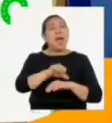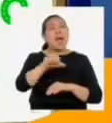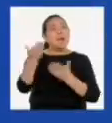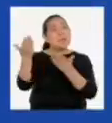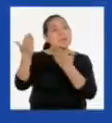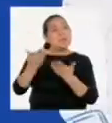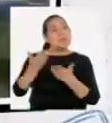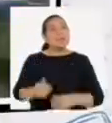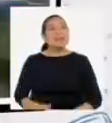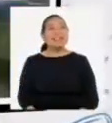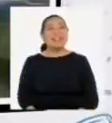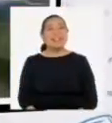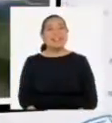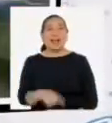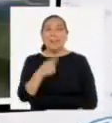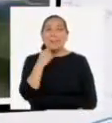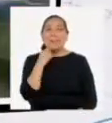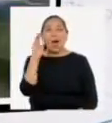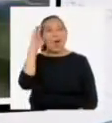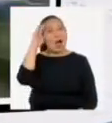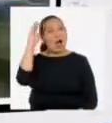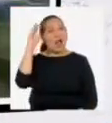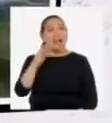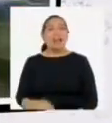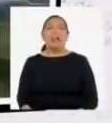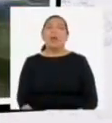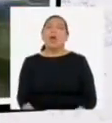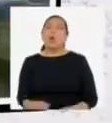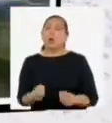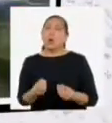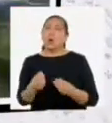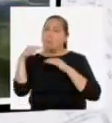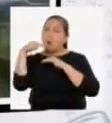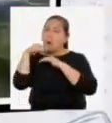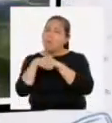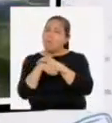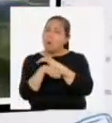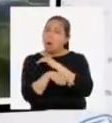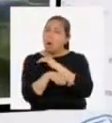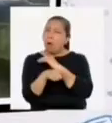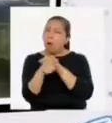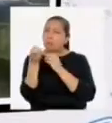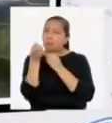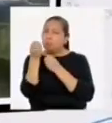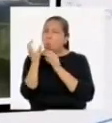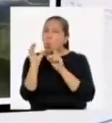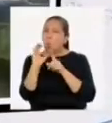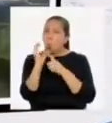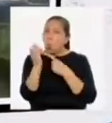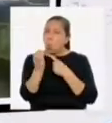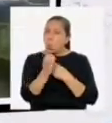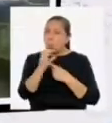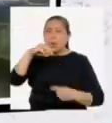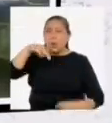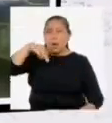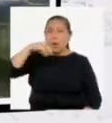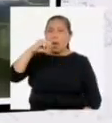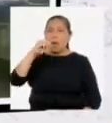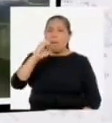Ancash. ¡Bienvenido! Hola Rodrigo y amigos. Así como hemos profundizado en los aportes de la cultura